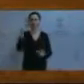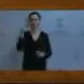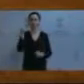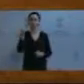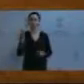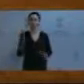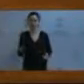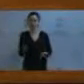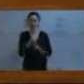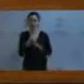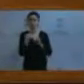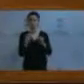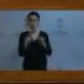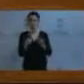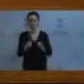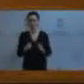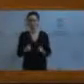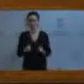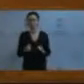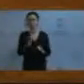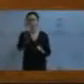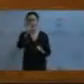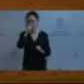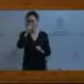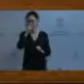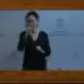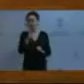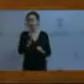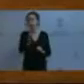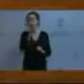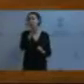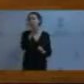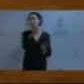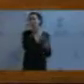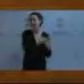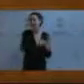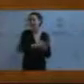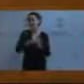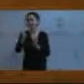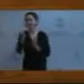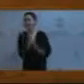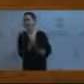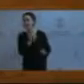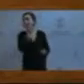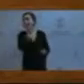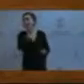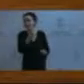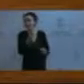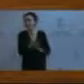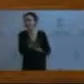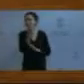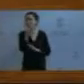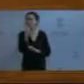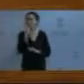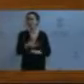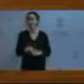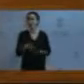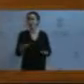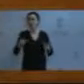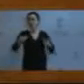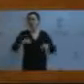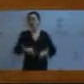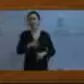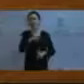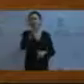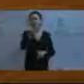Miren, recuerden el aforismo: la causa de la causa es la causa del mal causado. Y aquí la causa